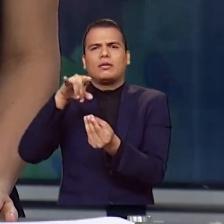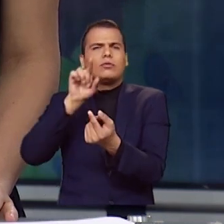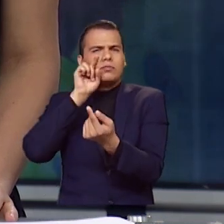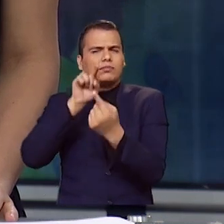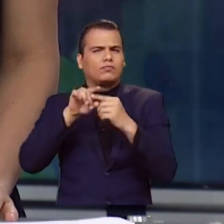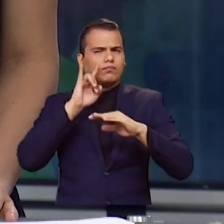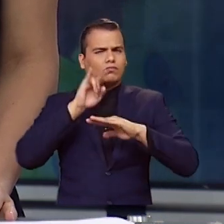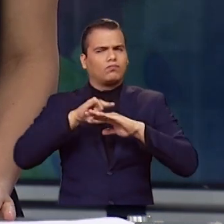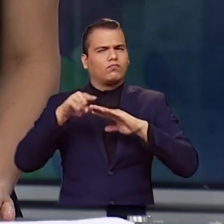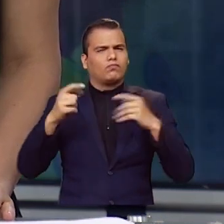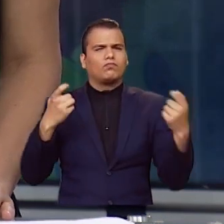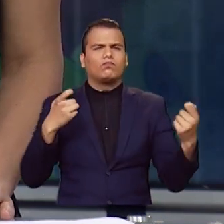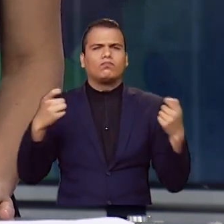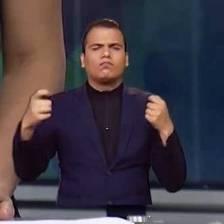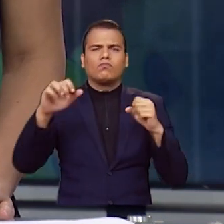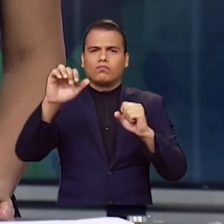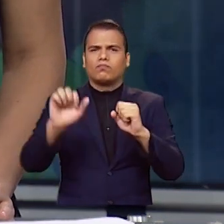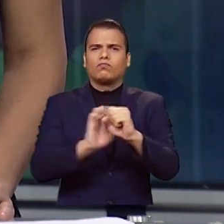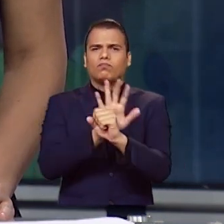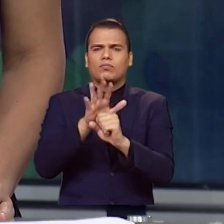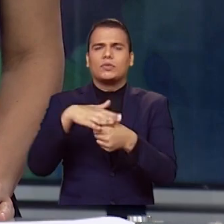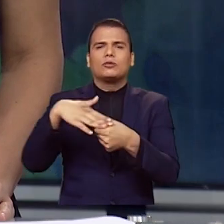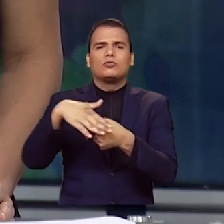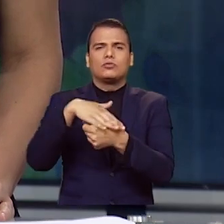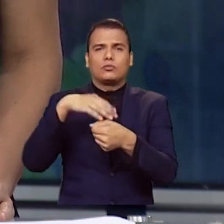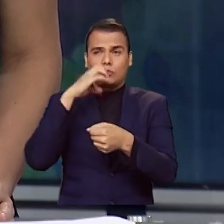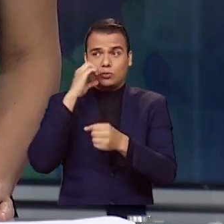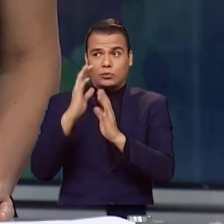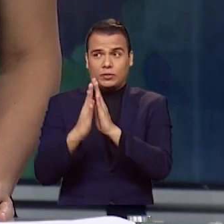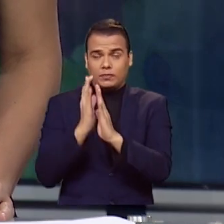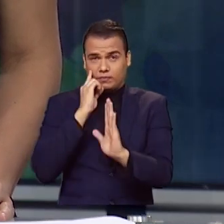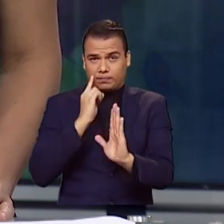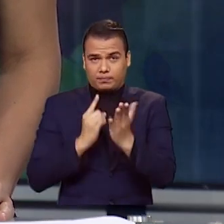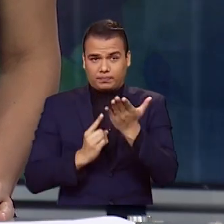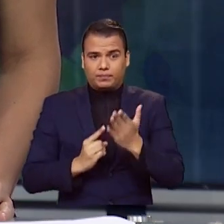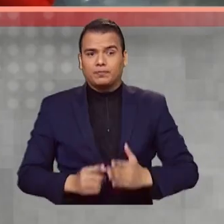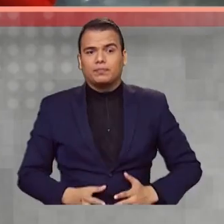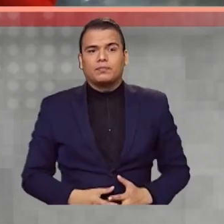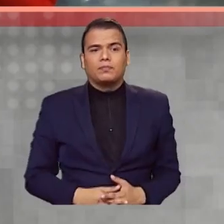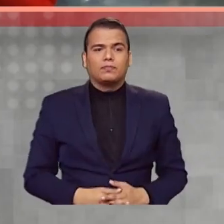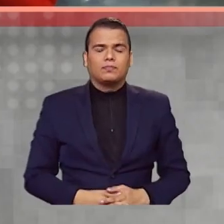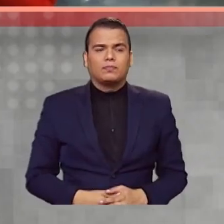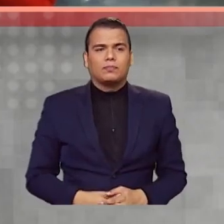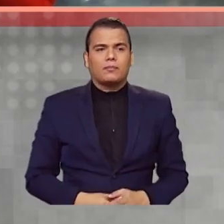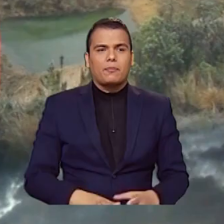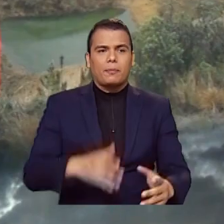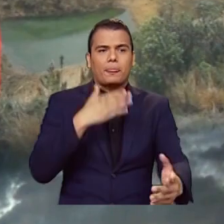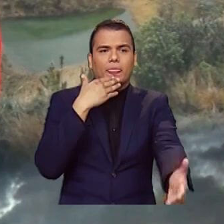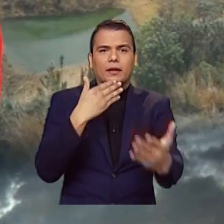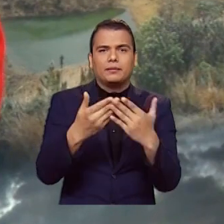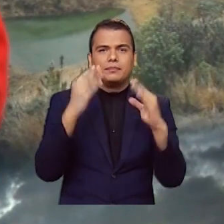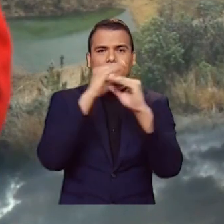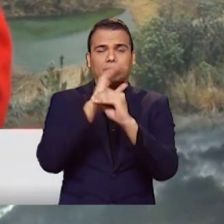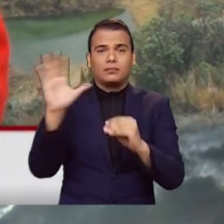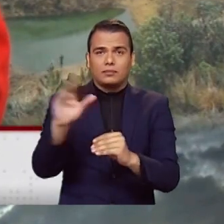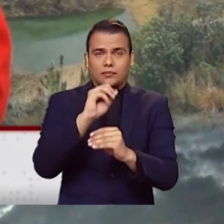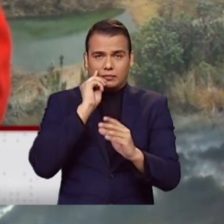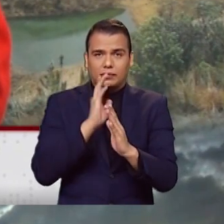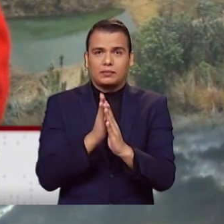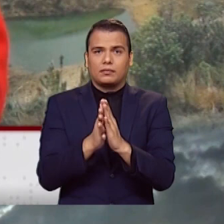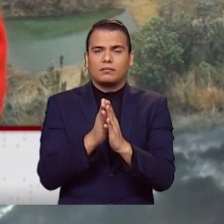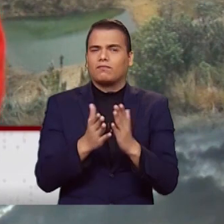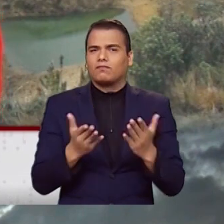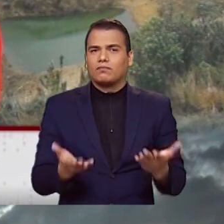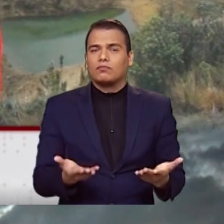la contingencia. Informa Winston Viracachapao. Adelante, Winston, buenas noches. Gracias, buenas noches. A esta hora es noticia